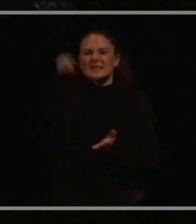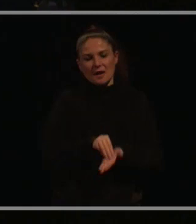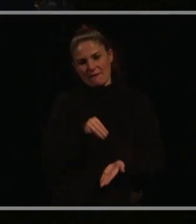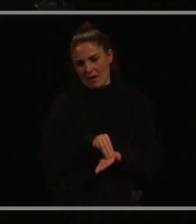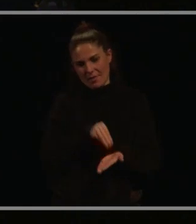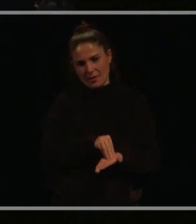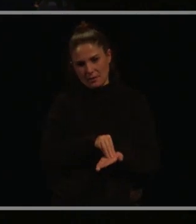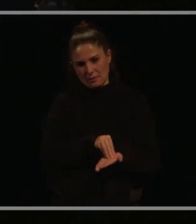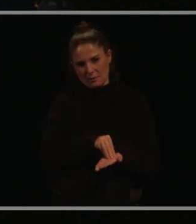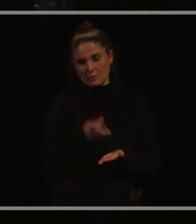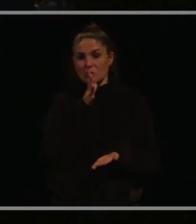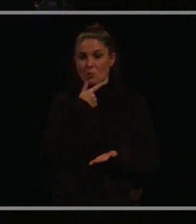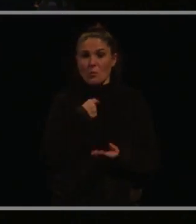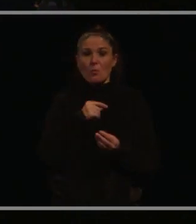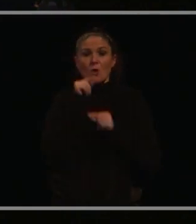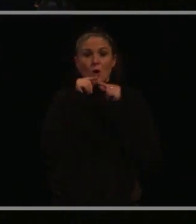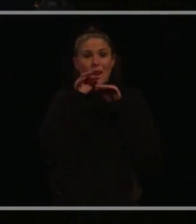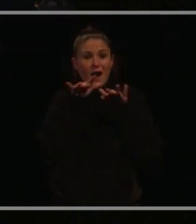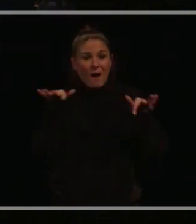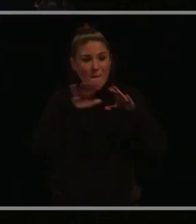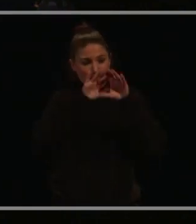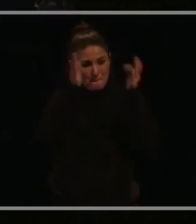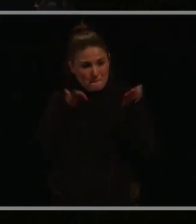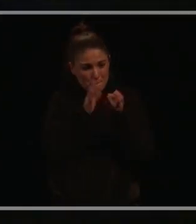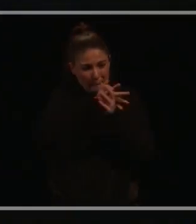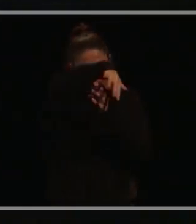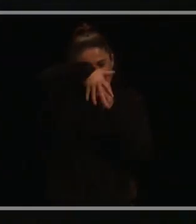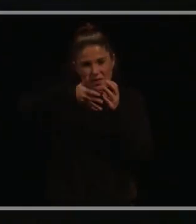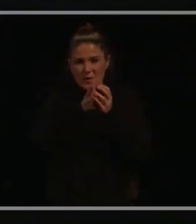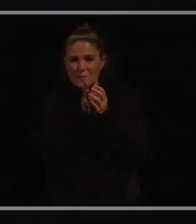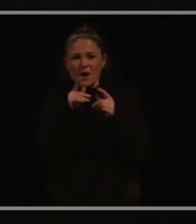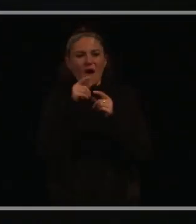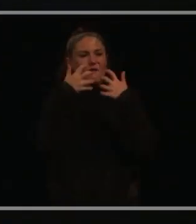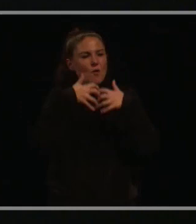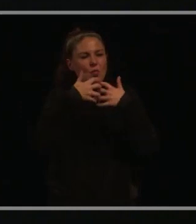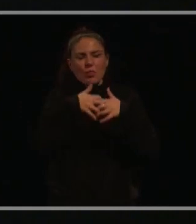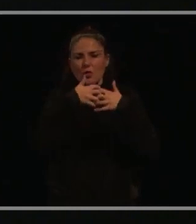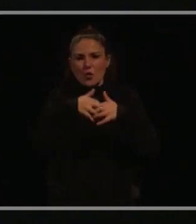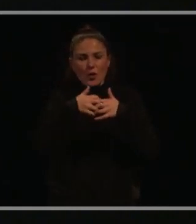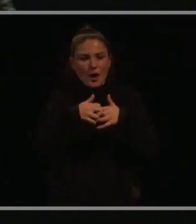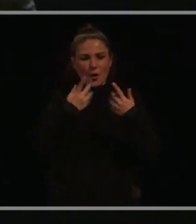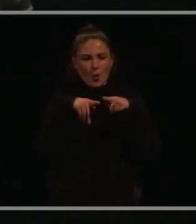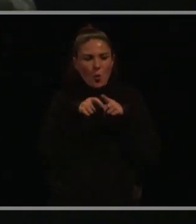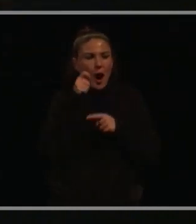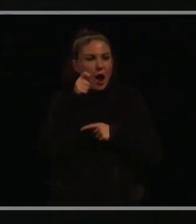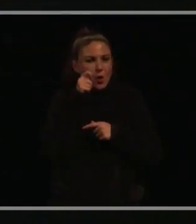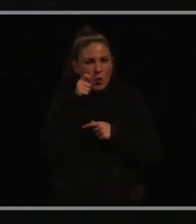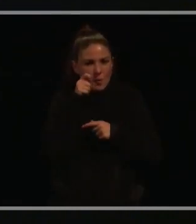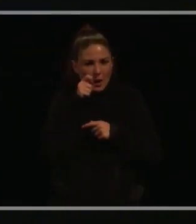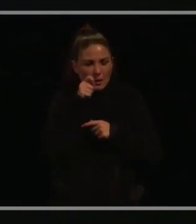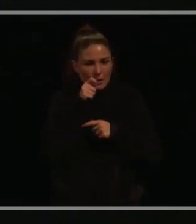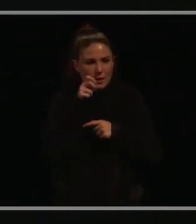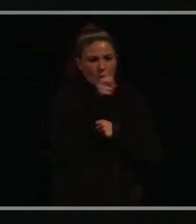Y esto porque la pandemia ha funcionado como una enorme lupa que ha magnificado las consecuencias y